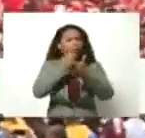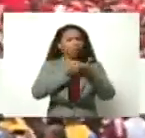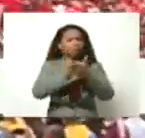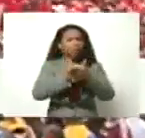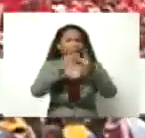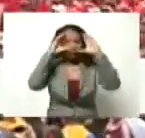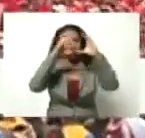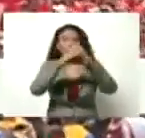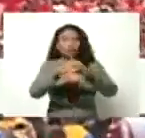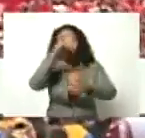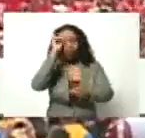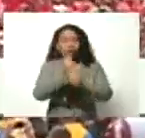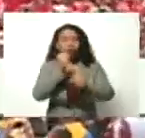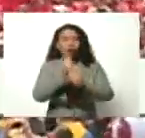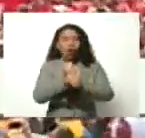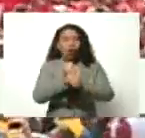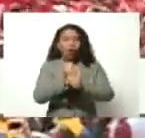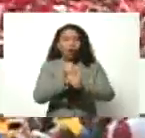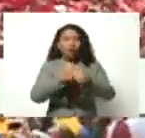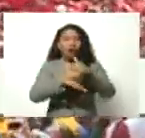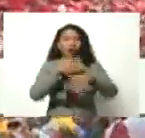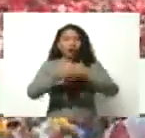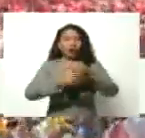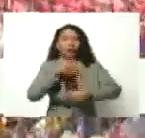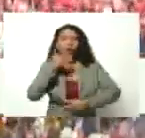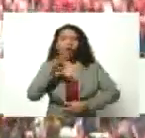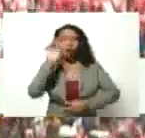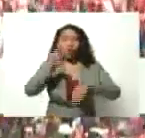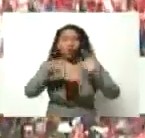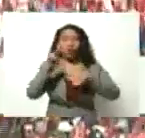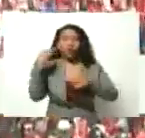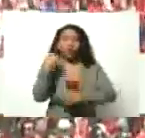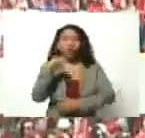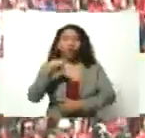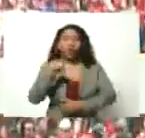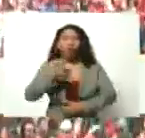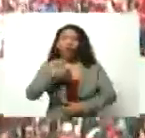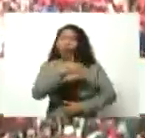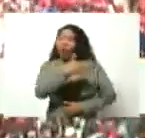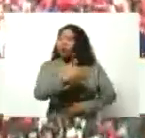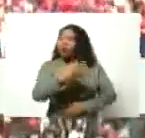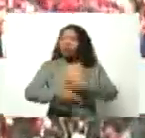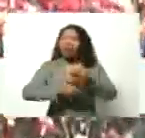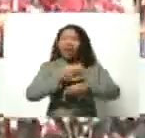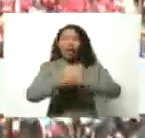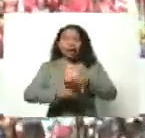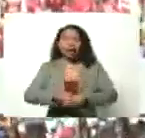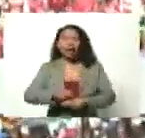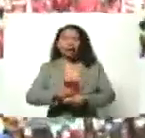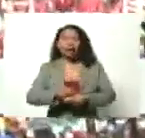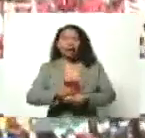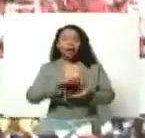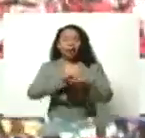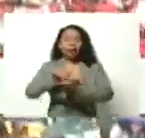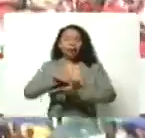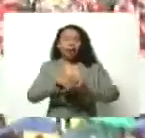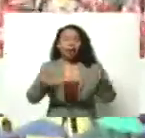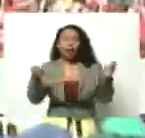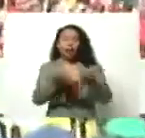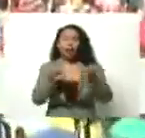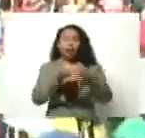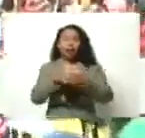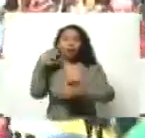enfatizando que el trabajo también se va a realizar un próximo 12 de noviembre cuando se realizan las postulaciones para los equipos